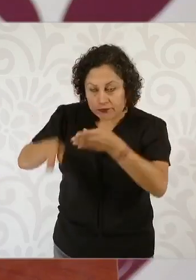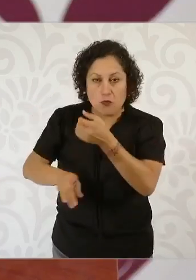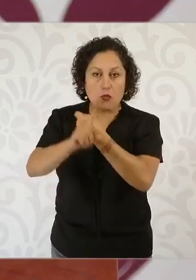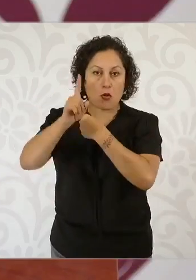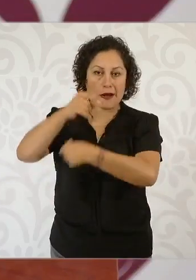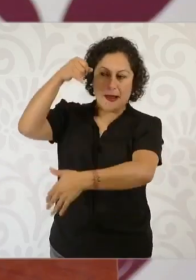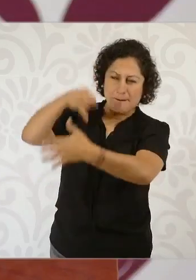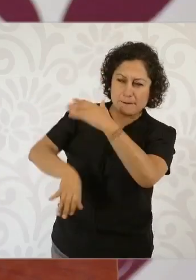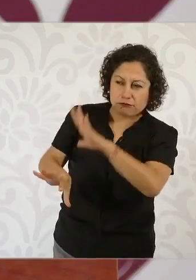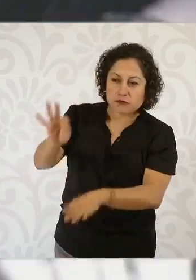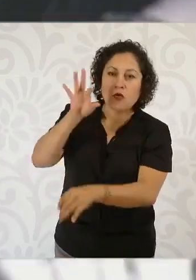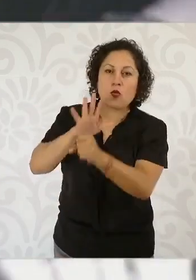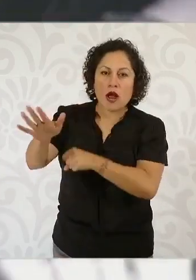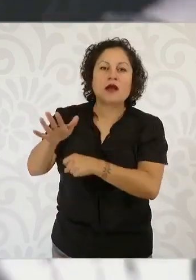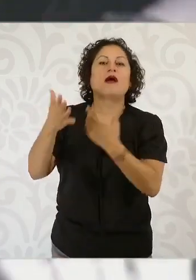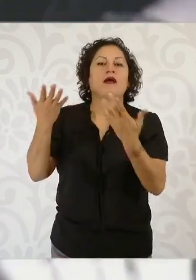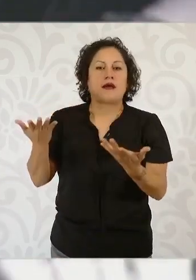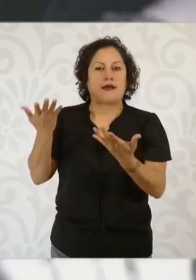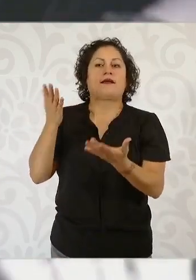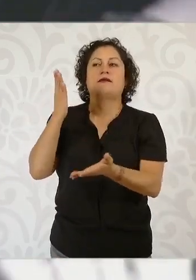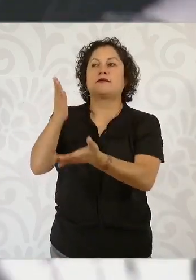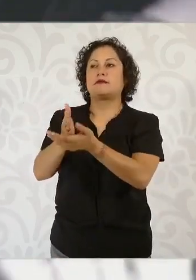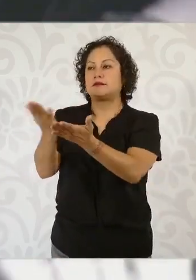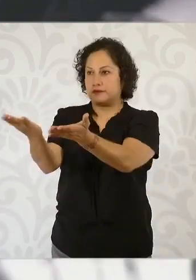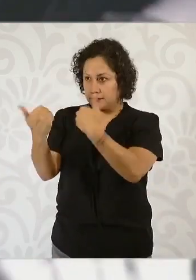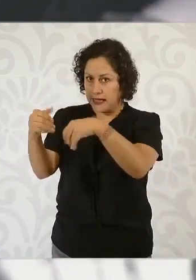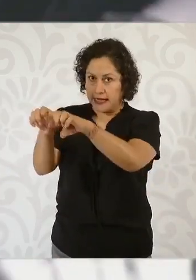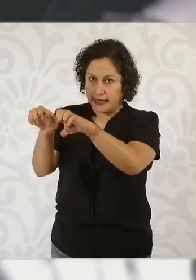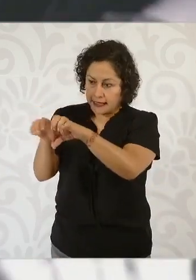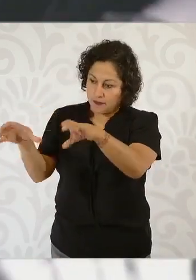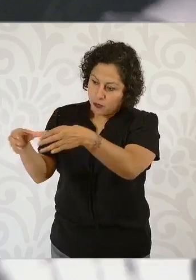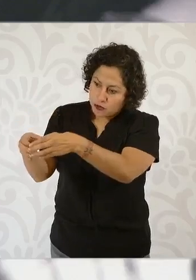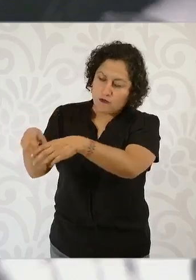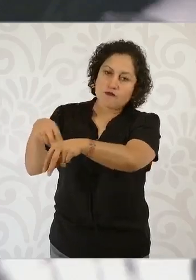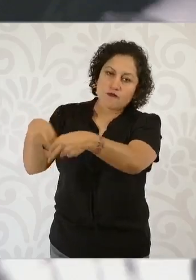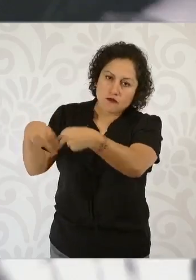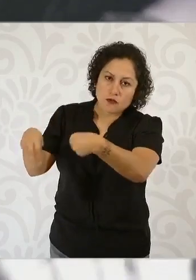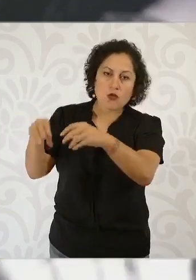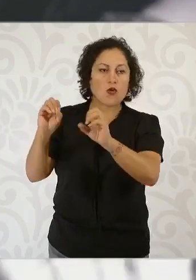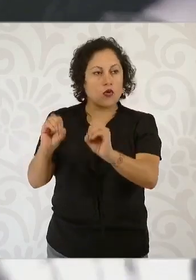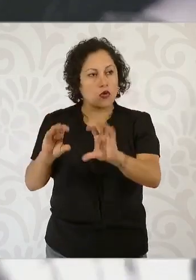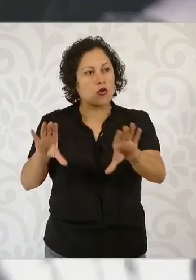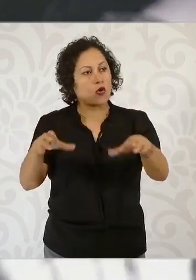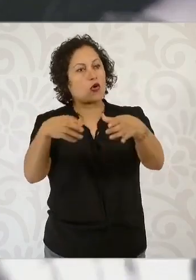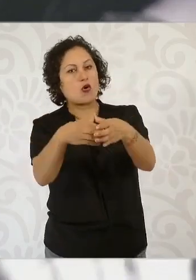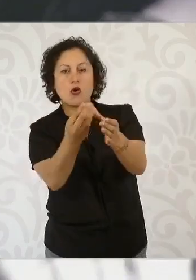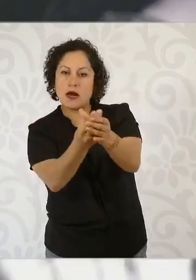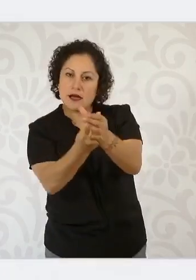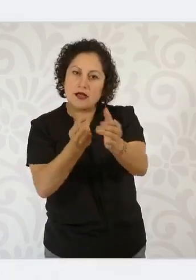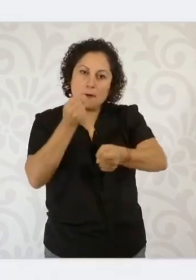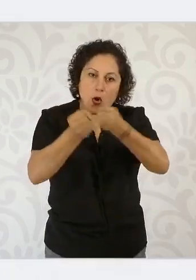a formar equipos de fútbol o clases de box o algunas otras